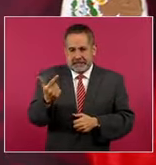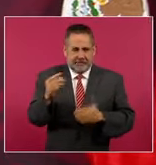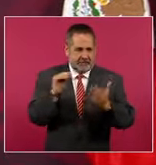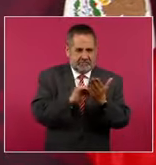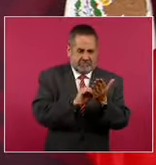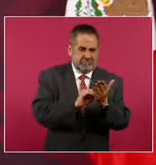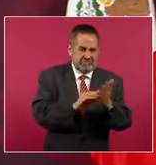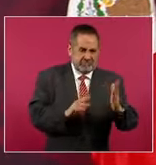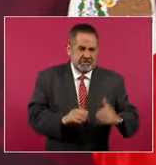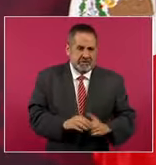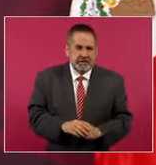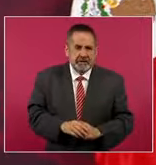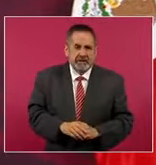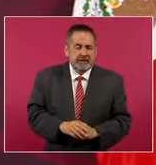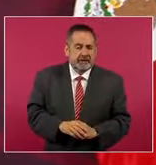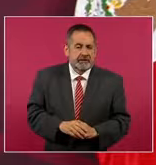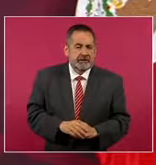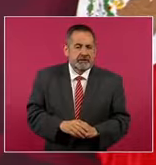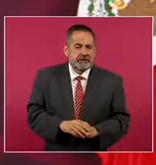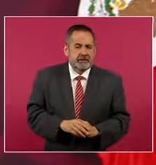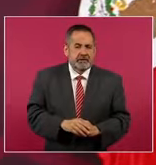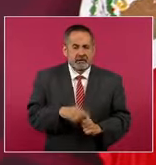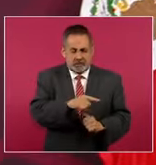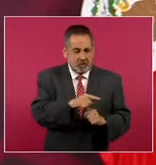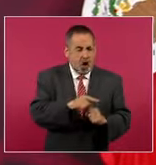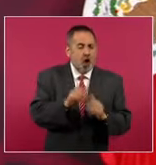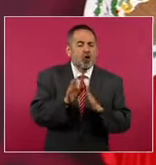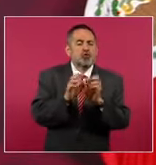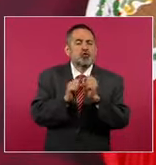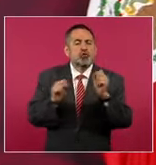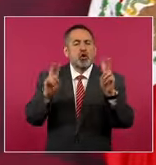1857. Es una constitución liberal.